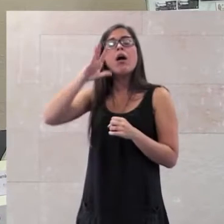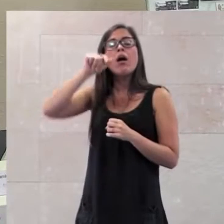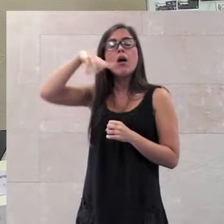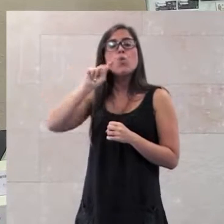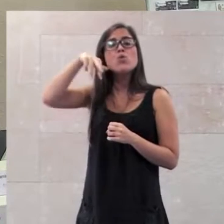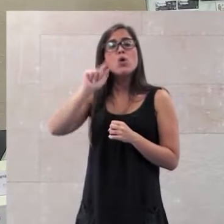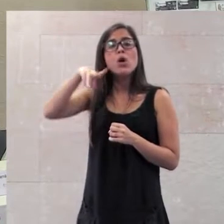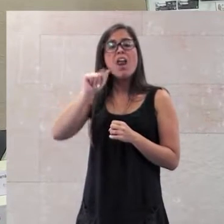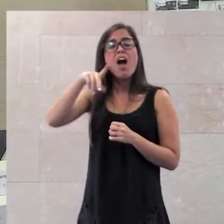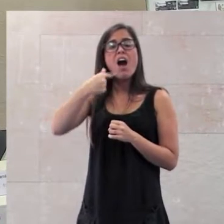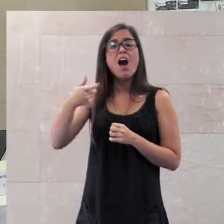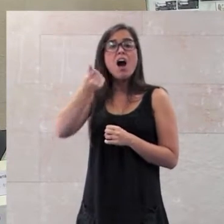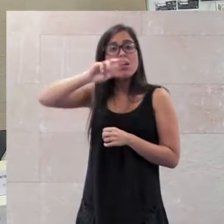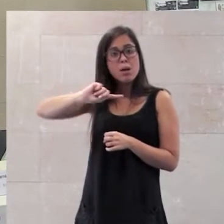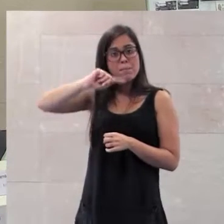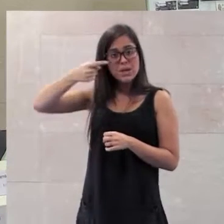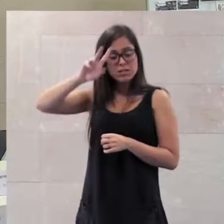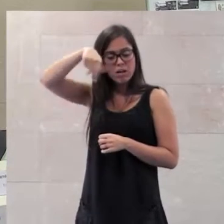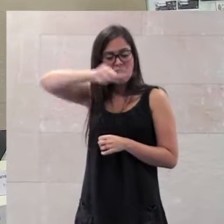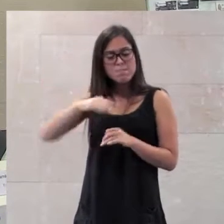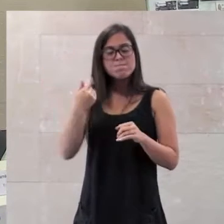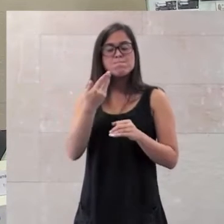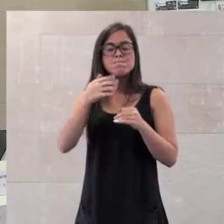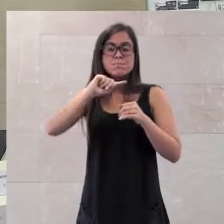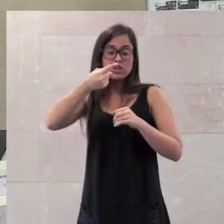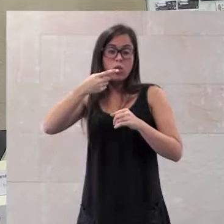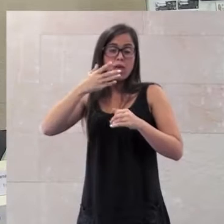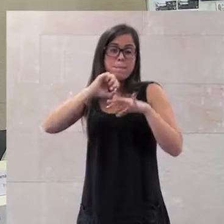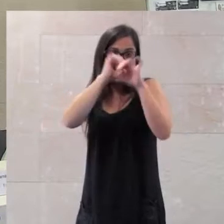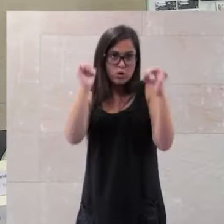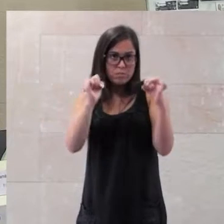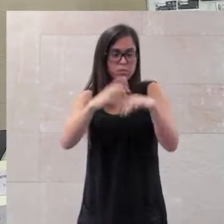Y en Urola Garaia tienen un piso, que es la Escuela de Empoderamiento.